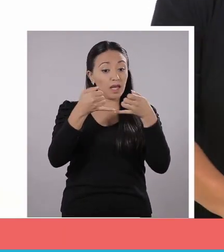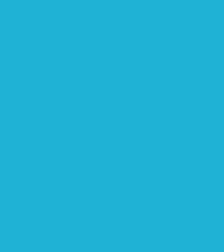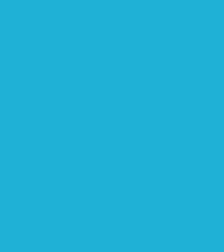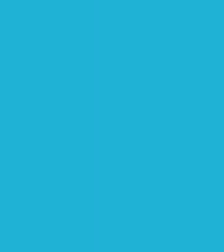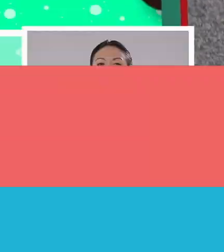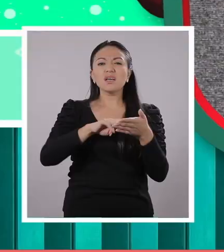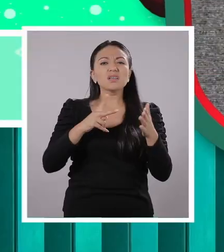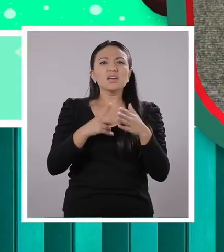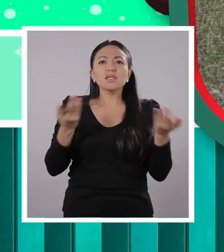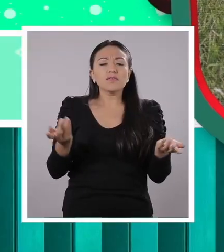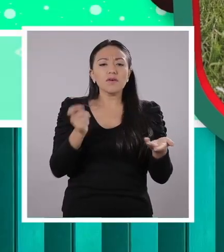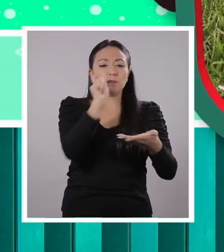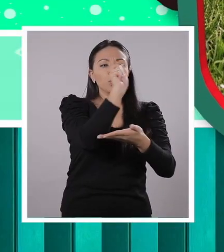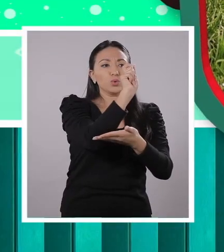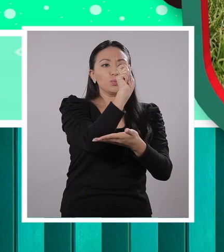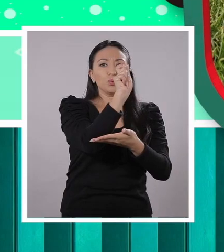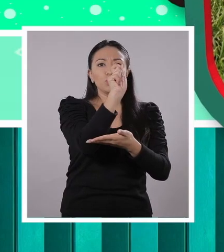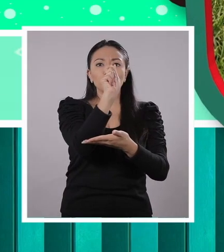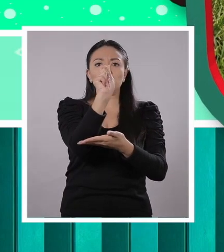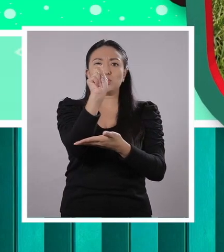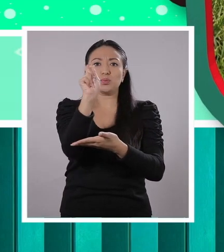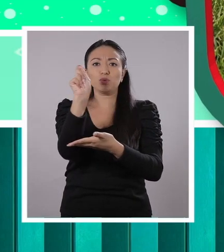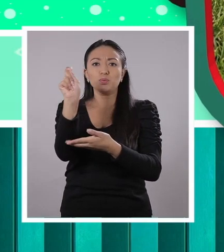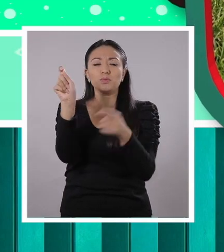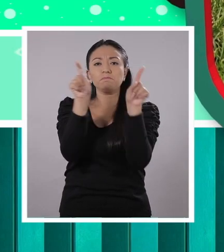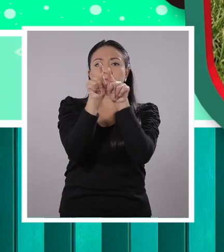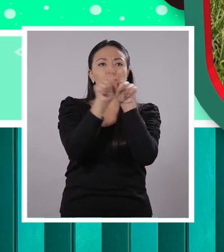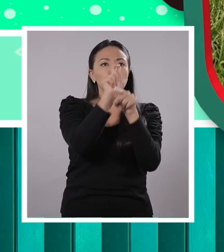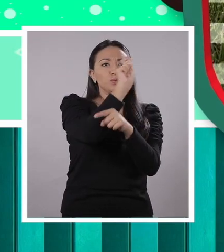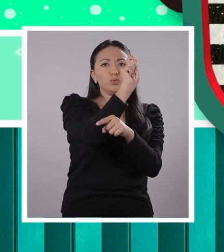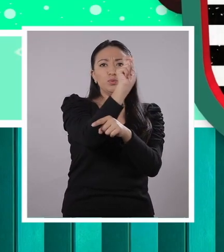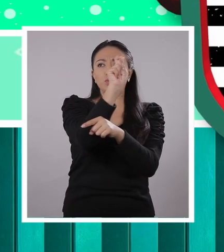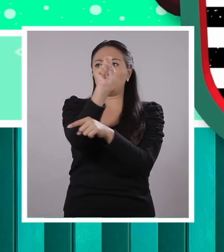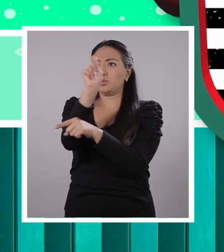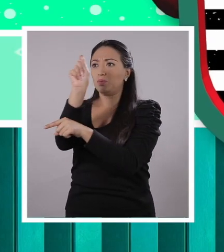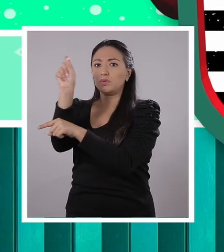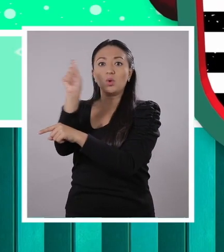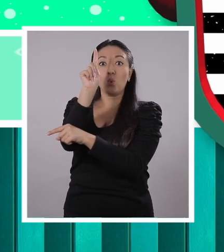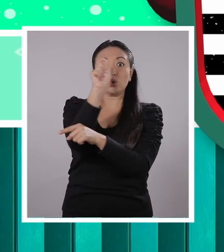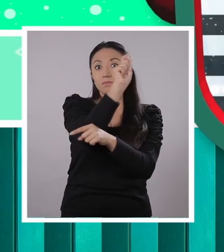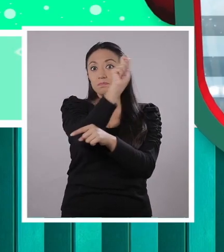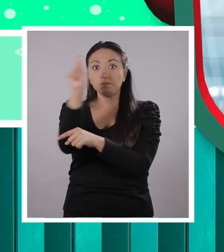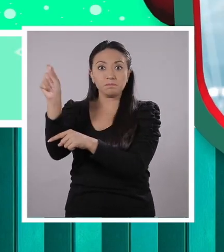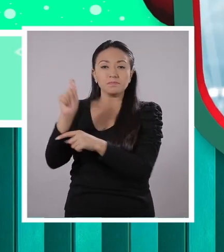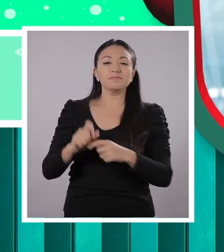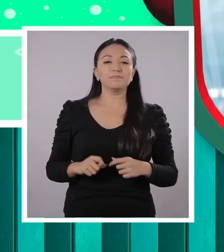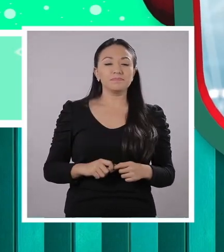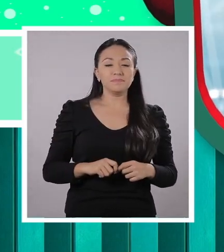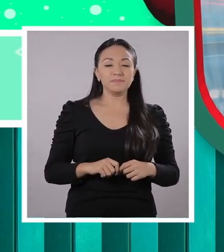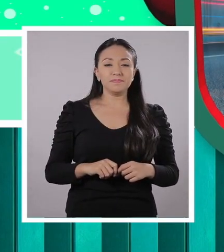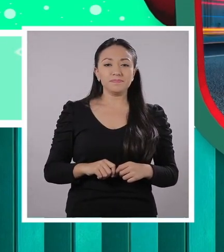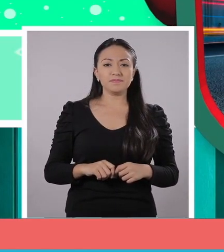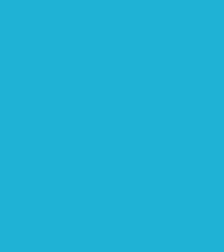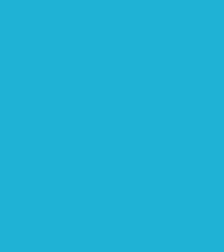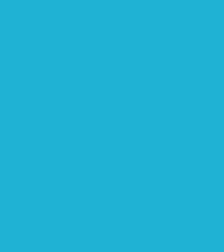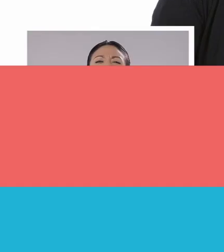líneas? Una línea funciona como una sucesión continua de puntos trazados, como por un trazo o un guión.